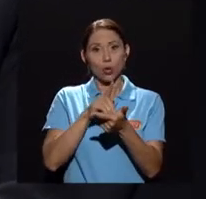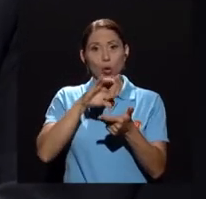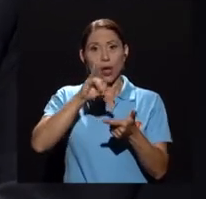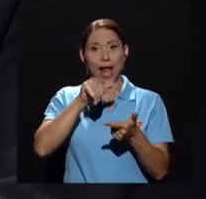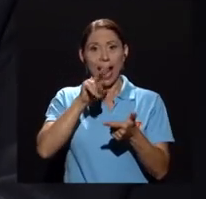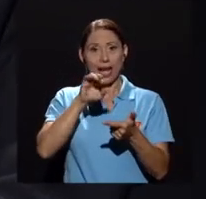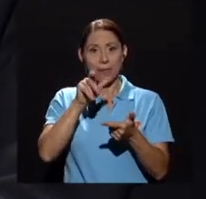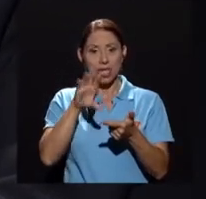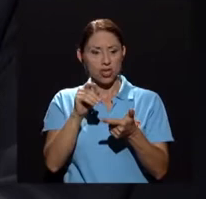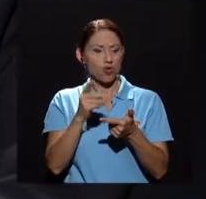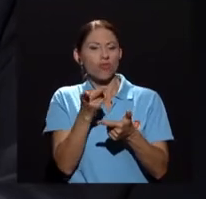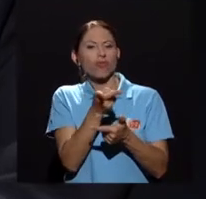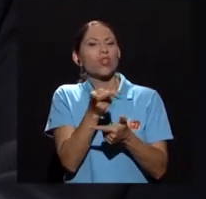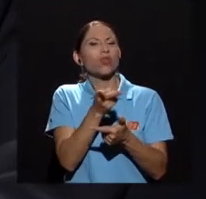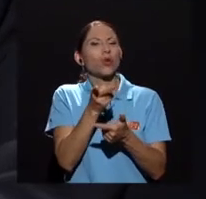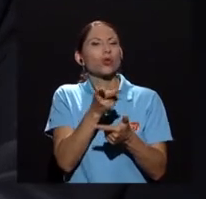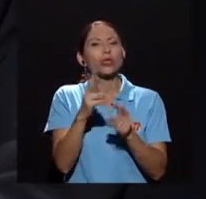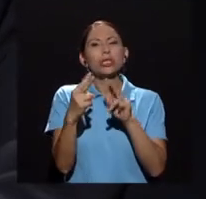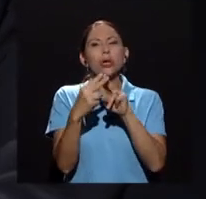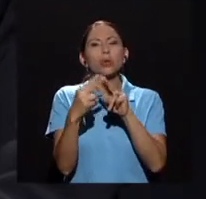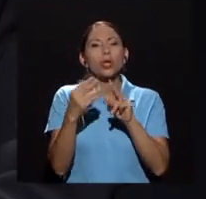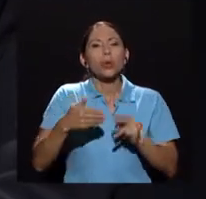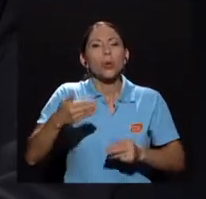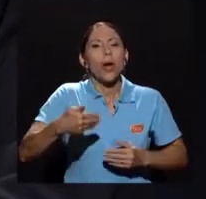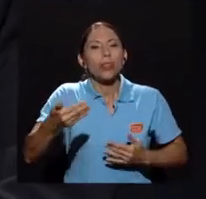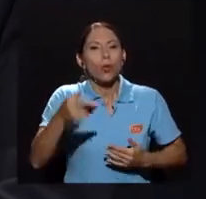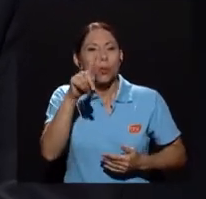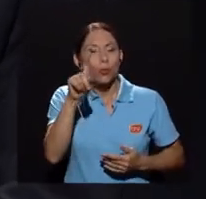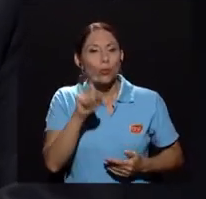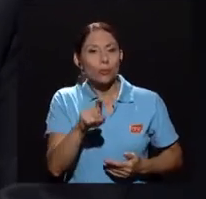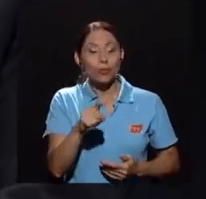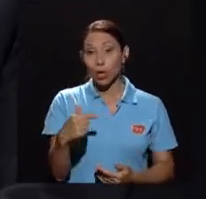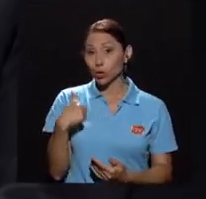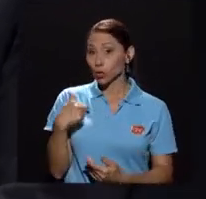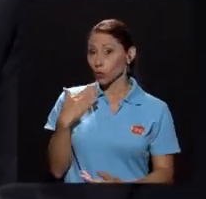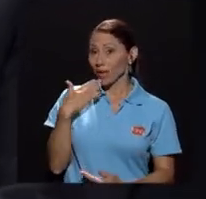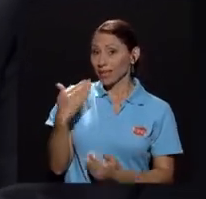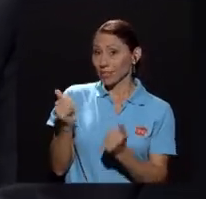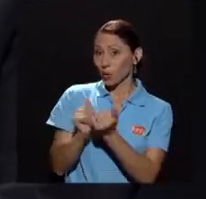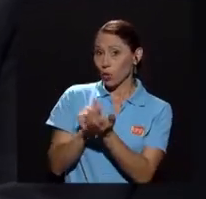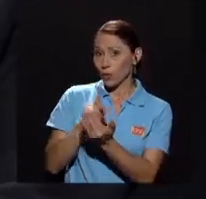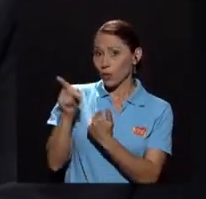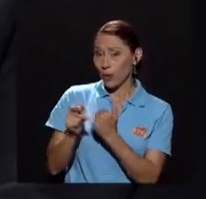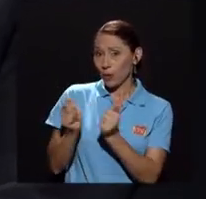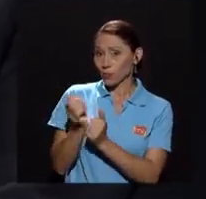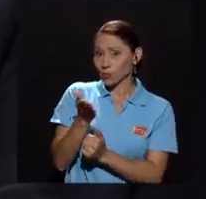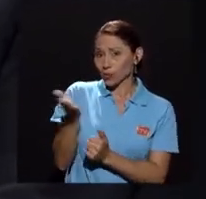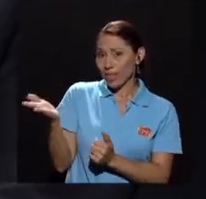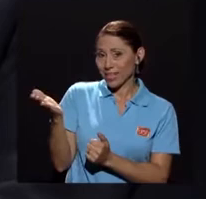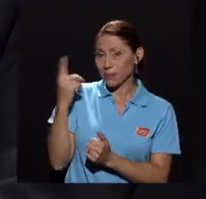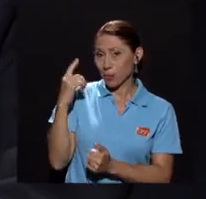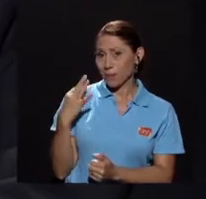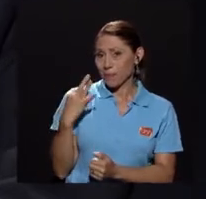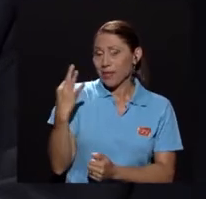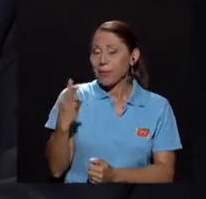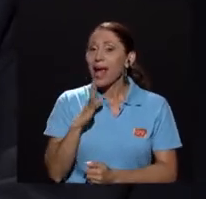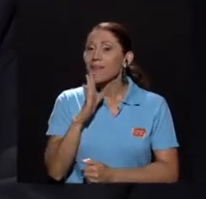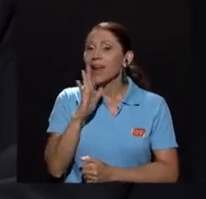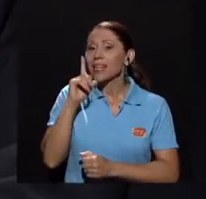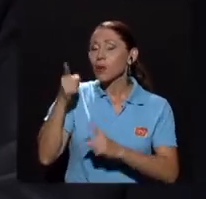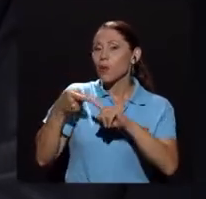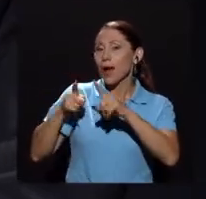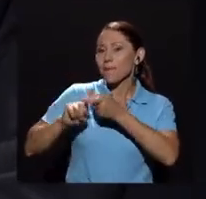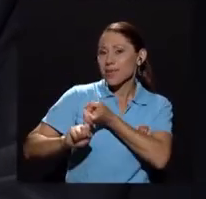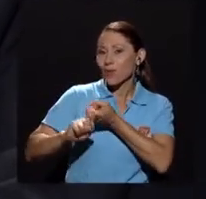yo estoy agradecido con el programa con ustedes por la invitación a hablar de un amigo o sea no sólo es mi